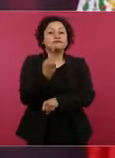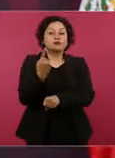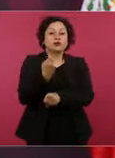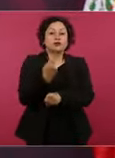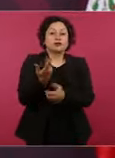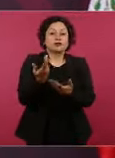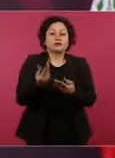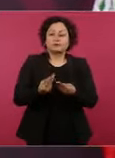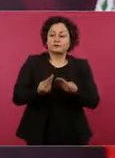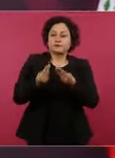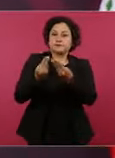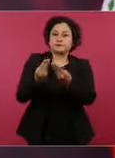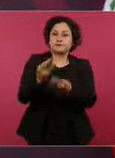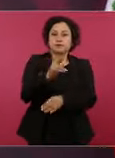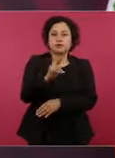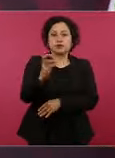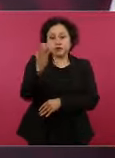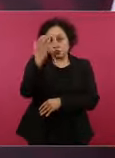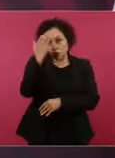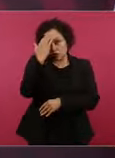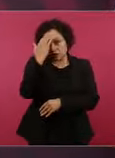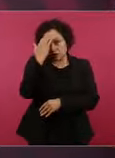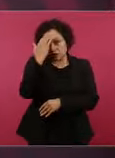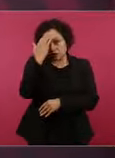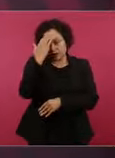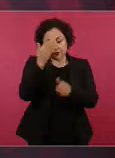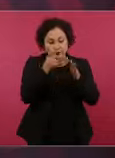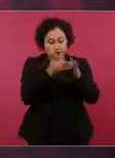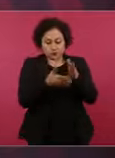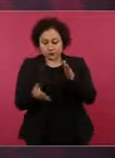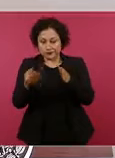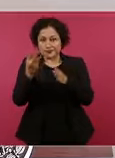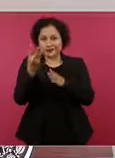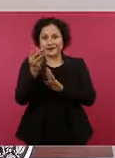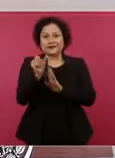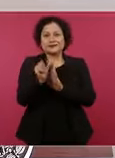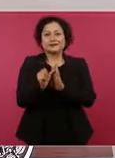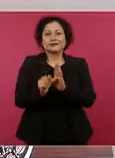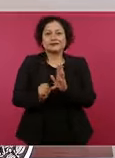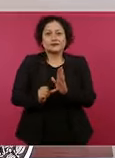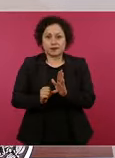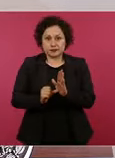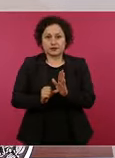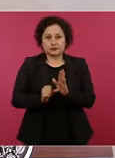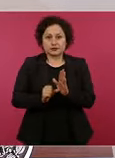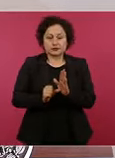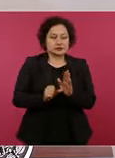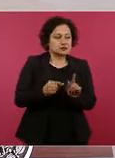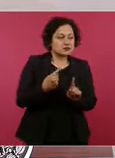trimestrales a quienes son